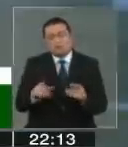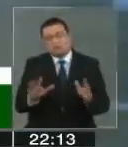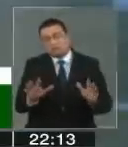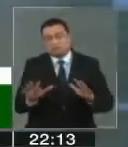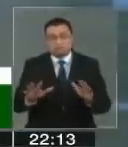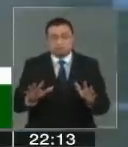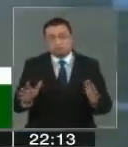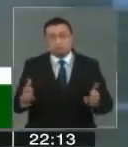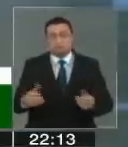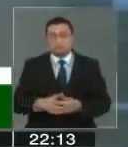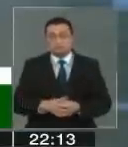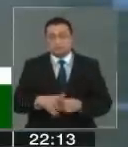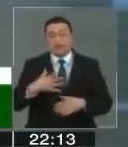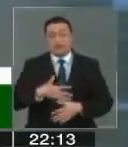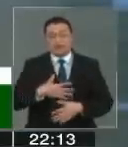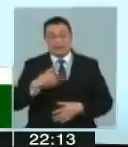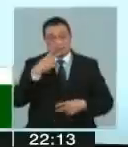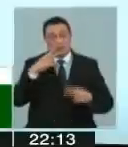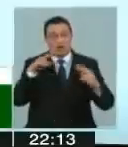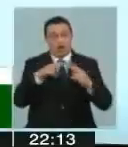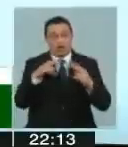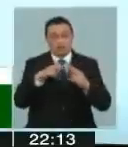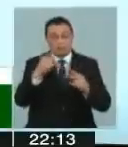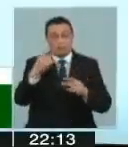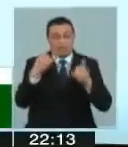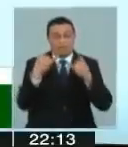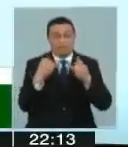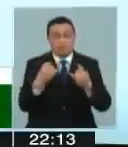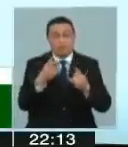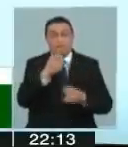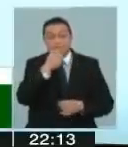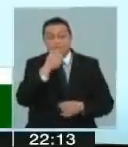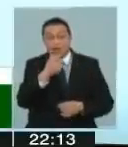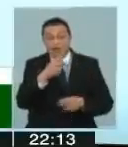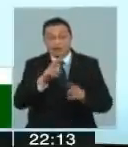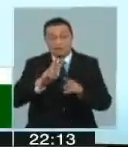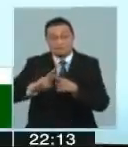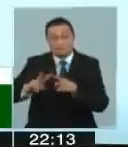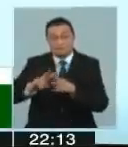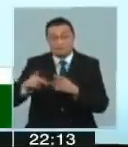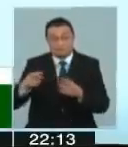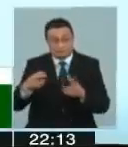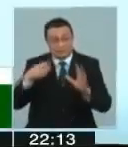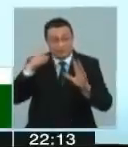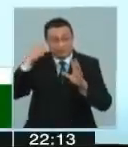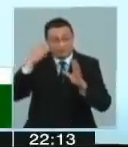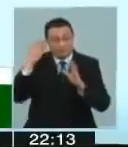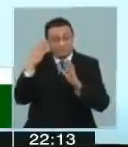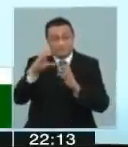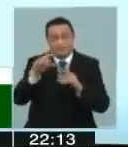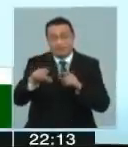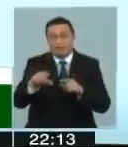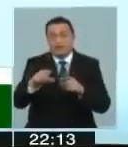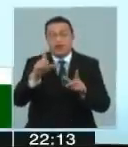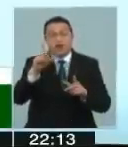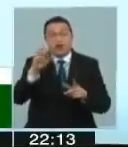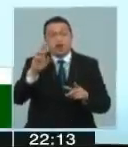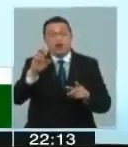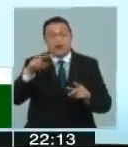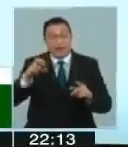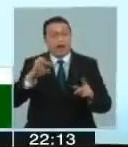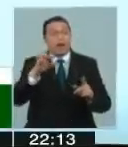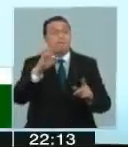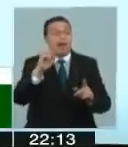ser. Quiero que conozcamos entonces en la nota que preparó nuestra periodista Fernanda Shore a Lorena, a